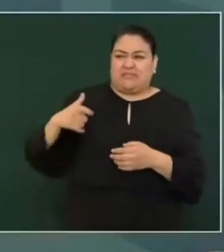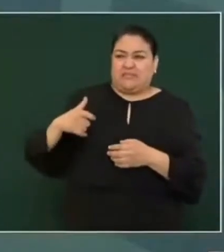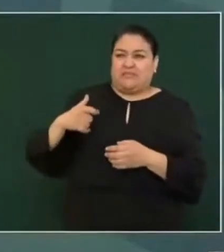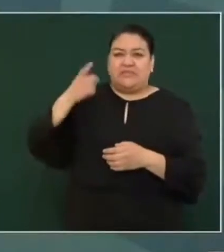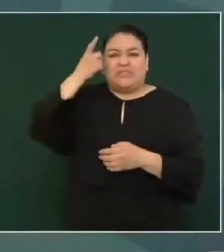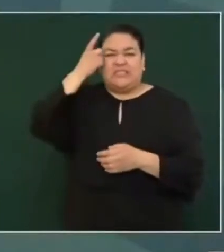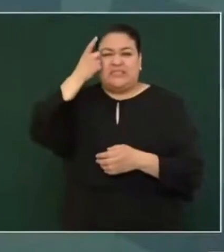más lujo.